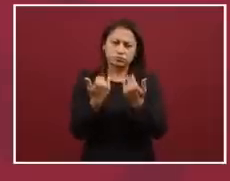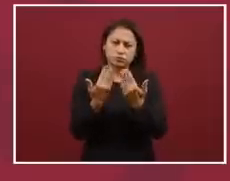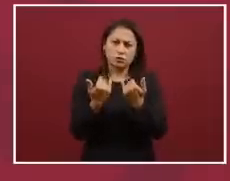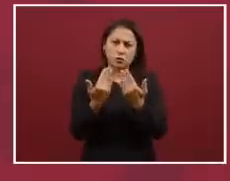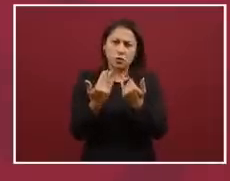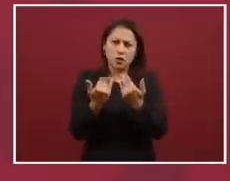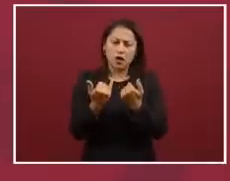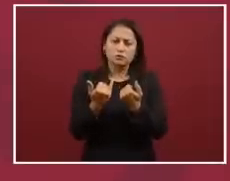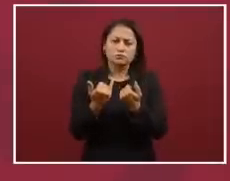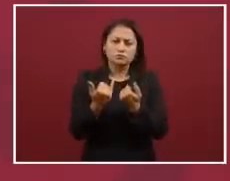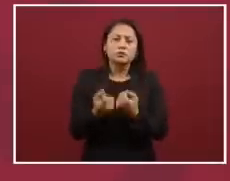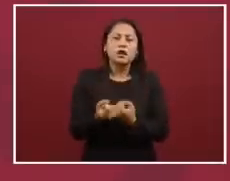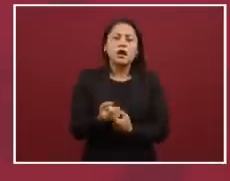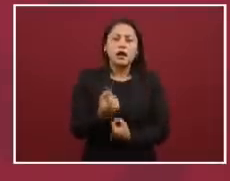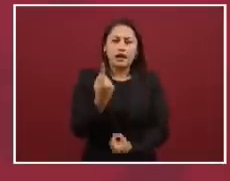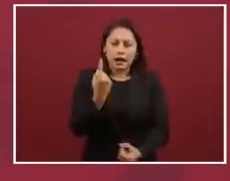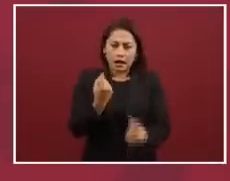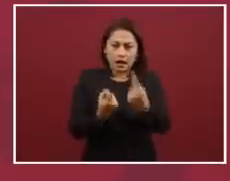el conservadurismo